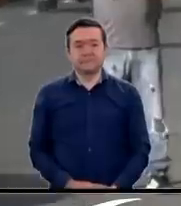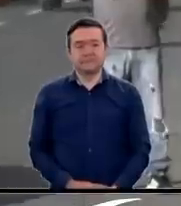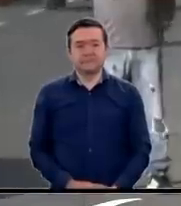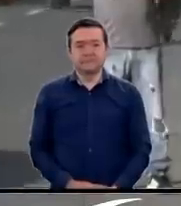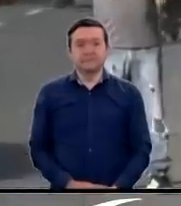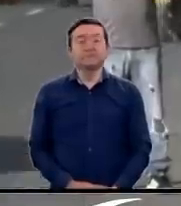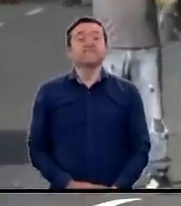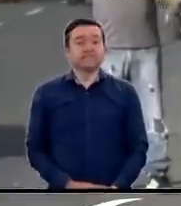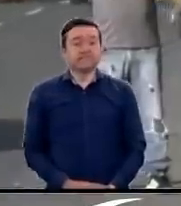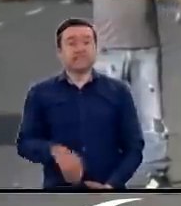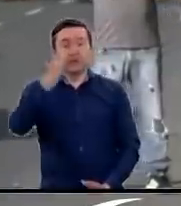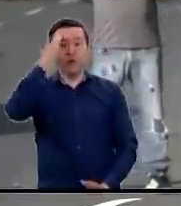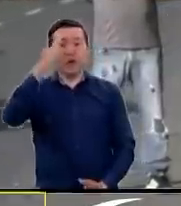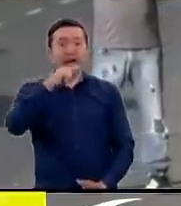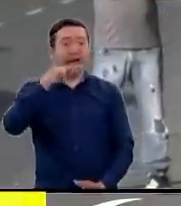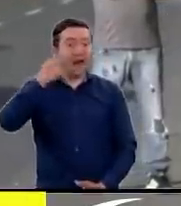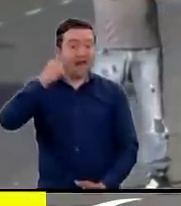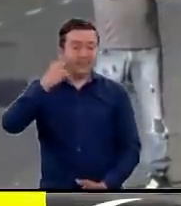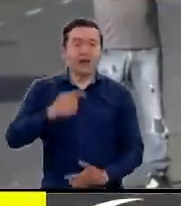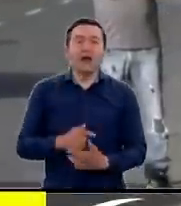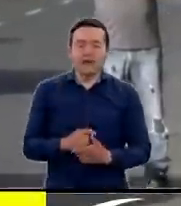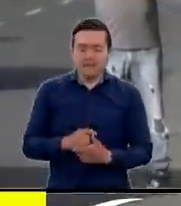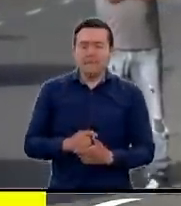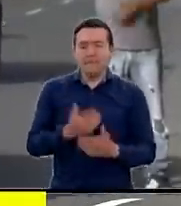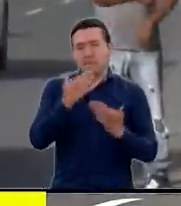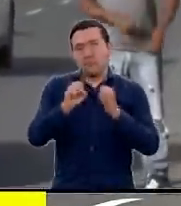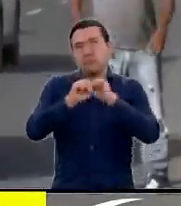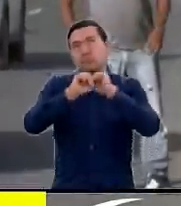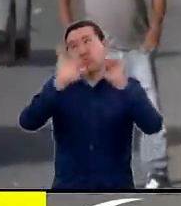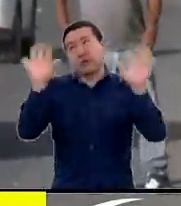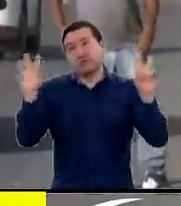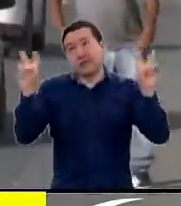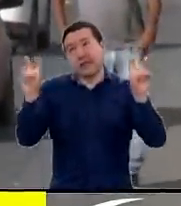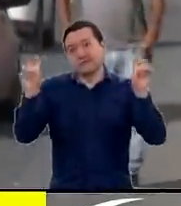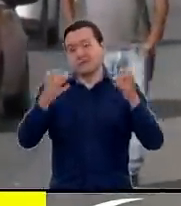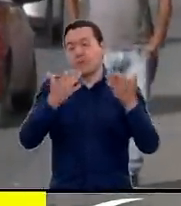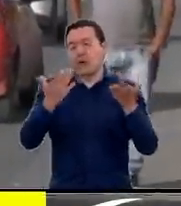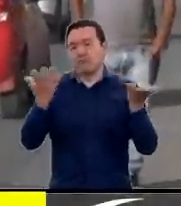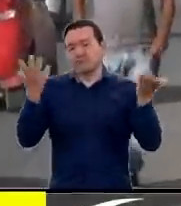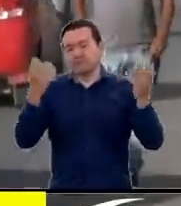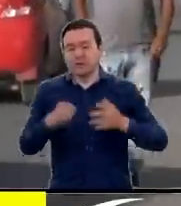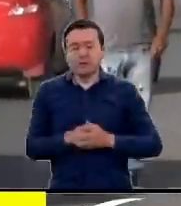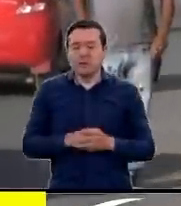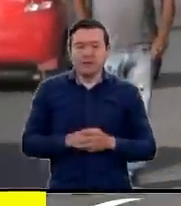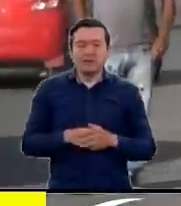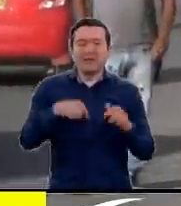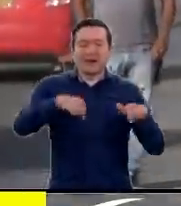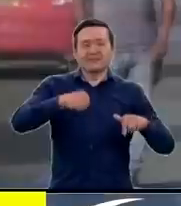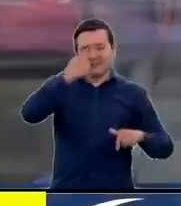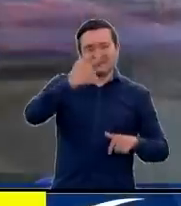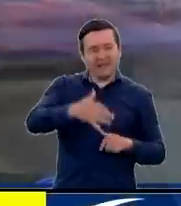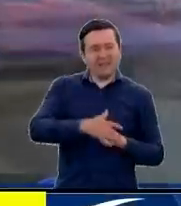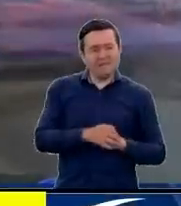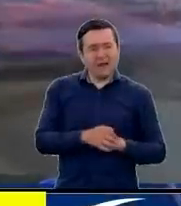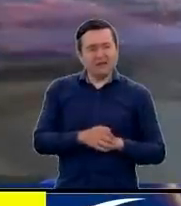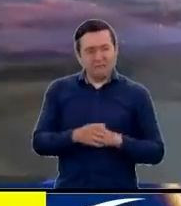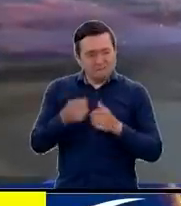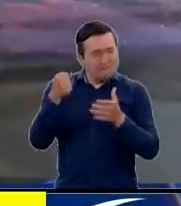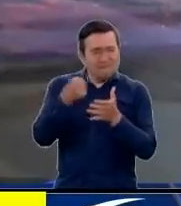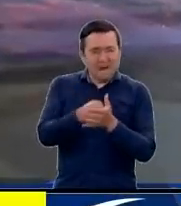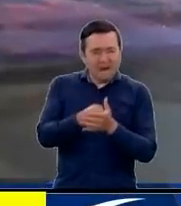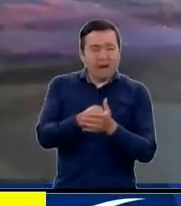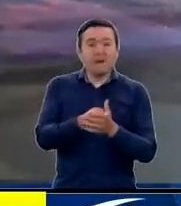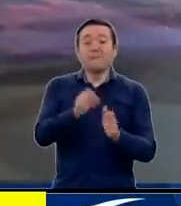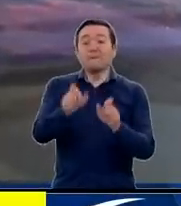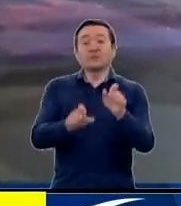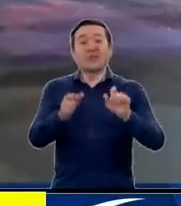Hola Alejandra, buenos días. Bueno, si se puede decir de esa manera, Santa Marta amanece, como usted lo acaba de decir, con esta tragedia. Sí, ya están identificadas las 6